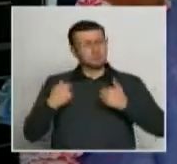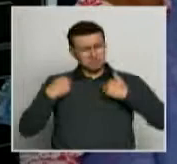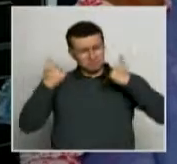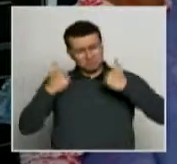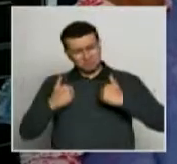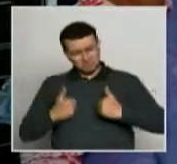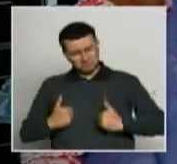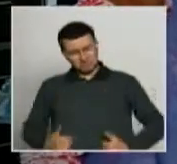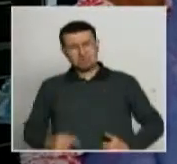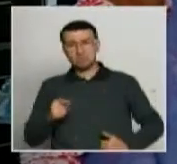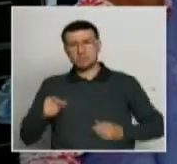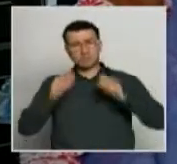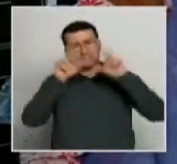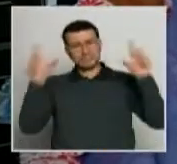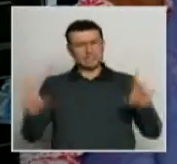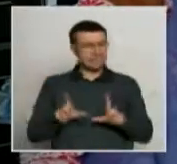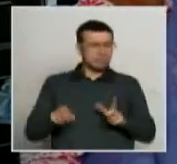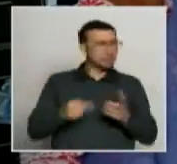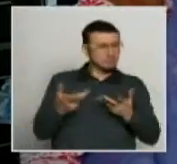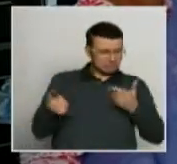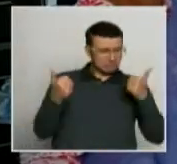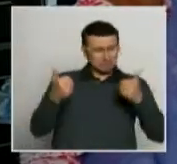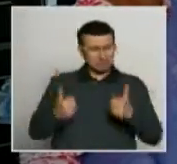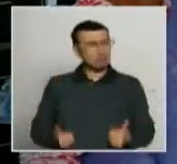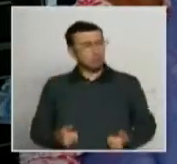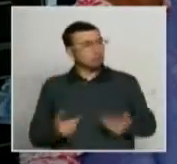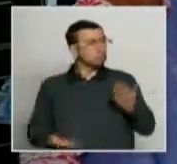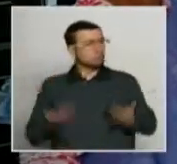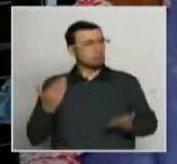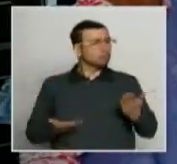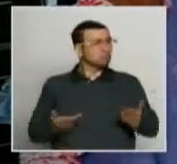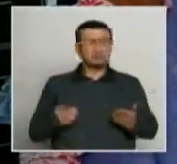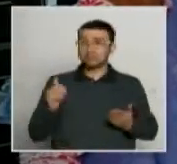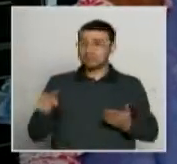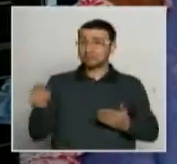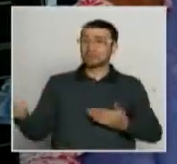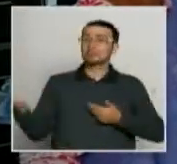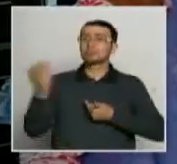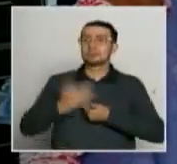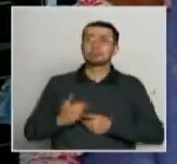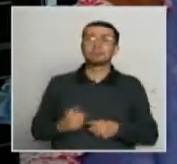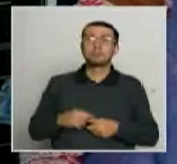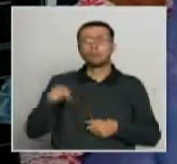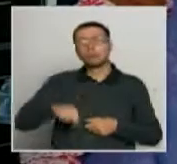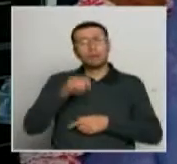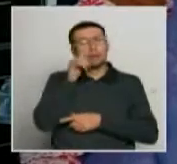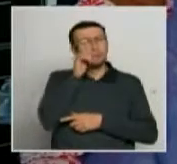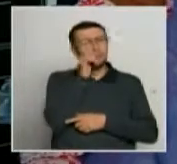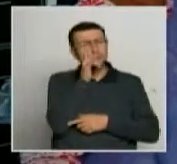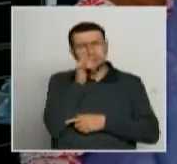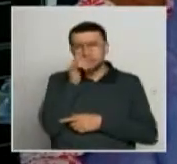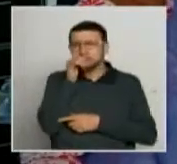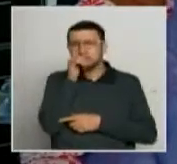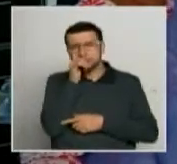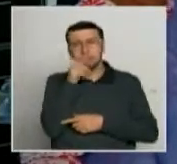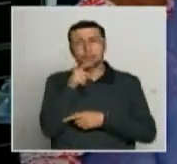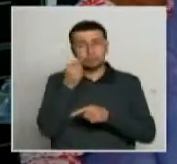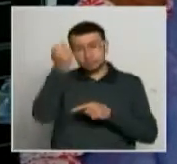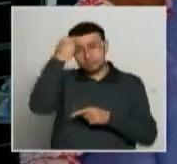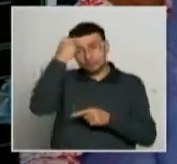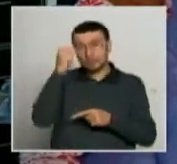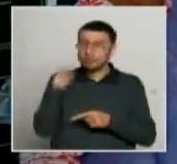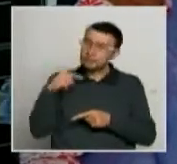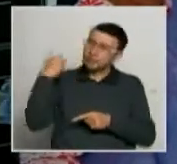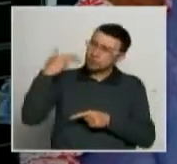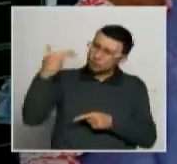muchos exámenes y ayudas diagnósticas. Y hoy que estamos grabando este programa, con la historia clínica que ella nos va a contar,